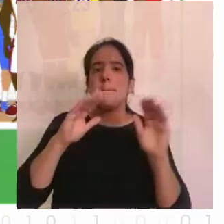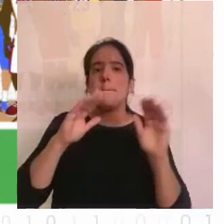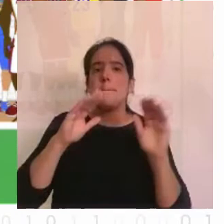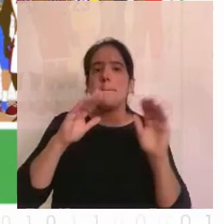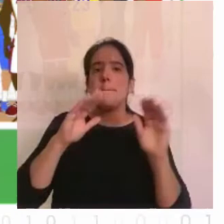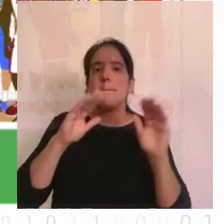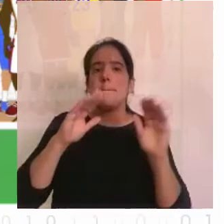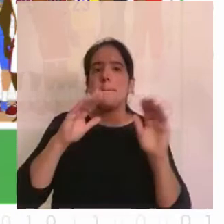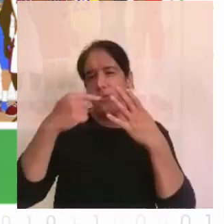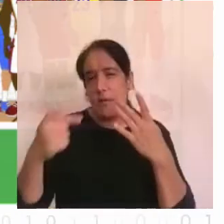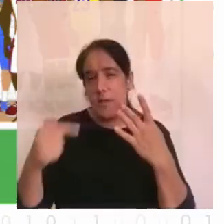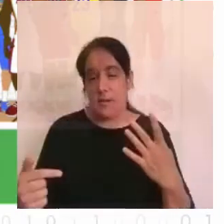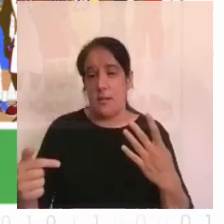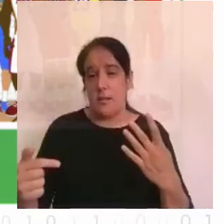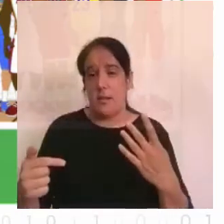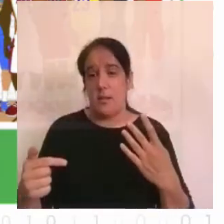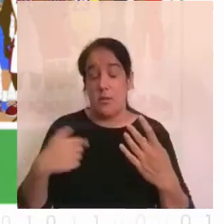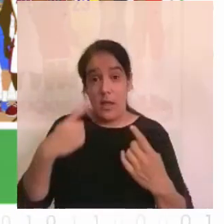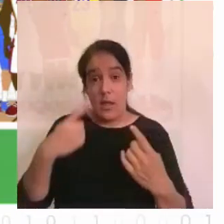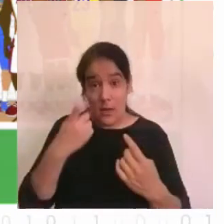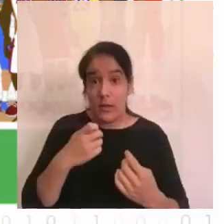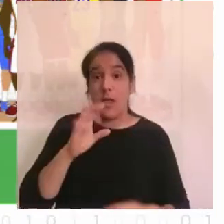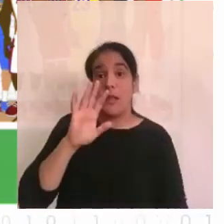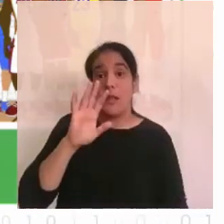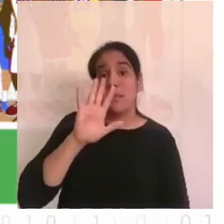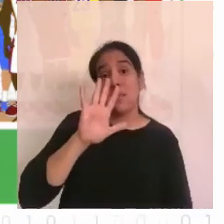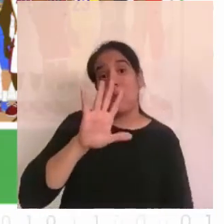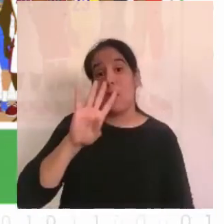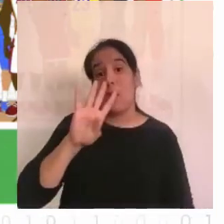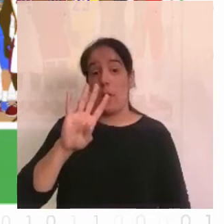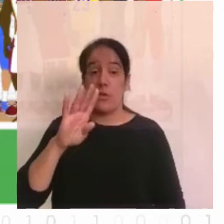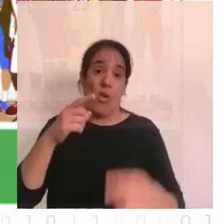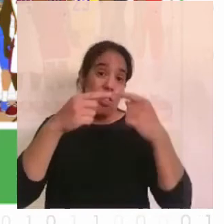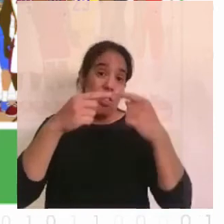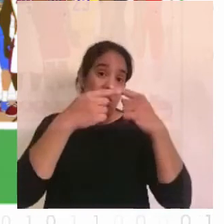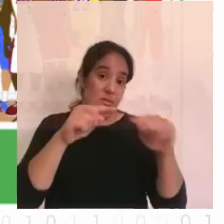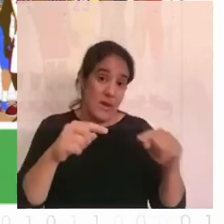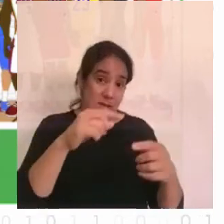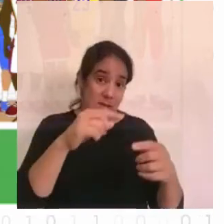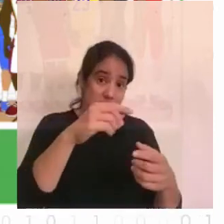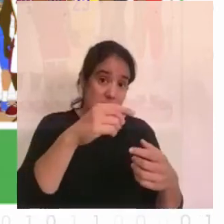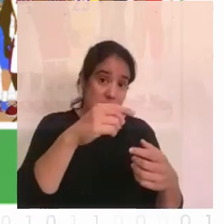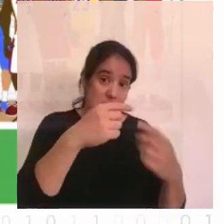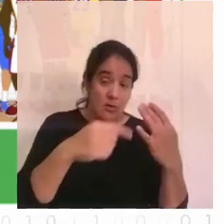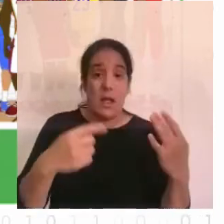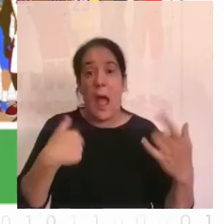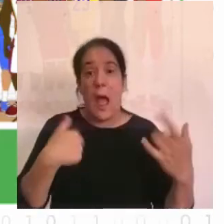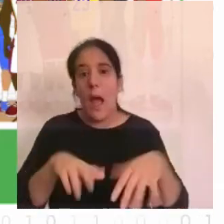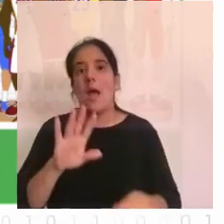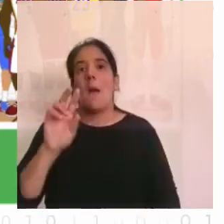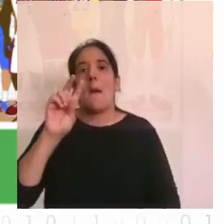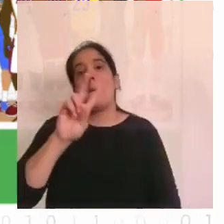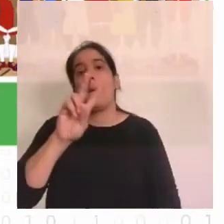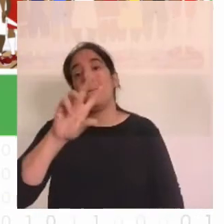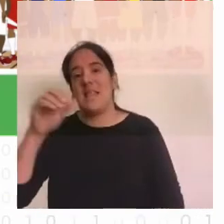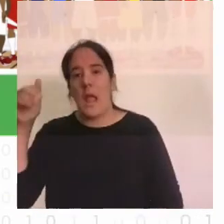encontrar 54 variables que eran responsables a encontrar 20.000 y acercarse muchísimo, en errarle tan solo por 3